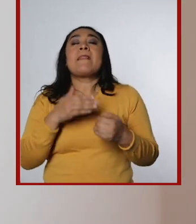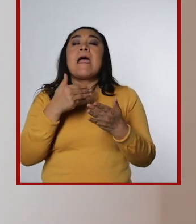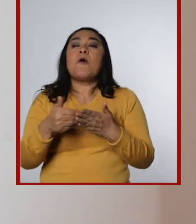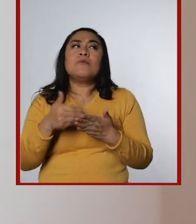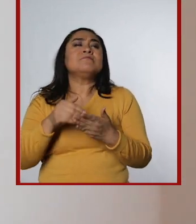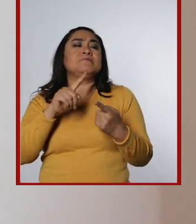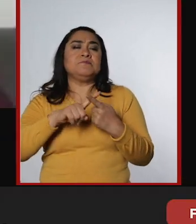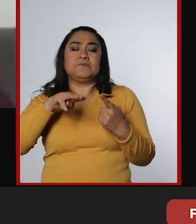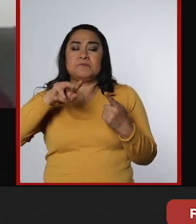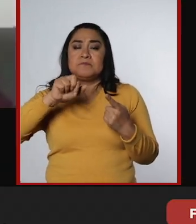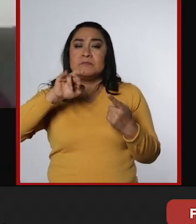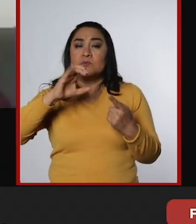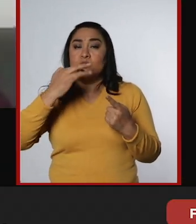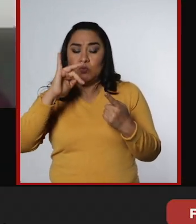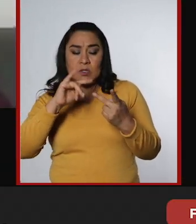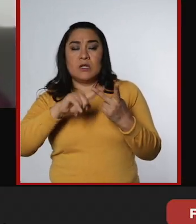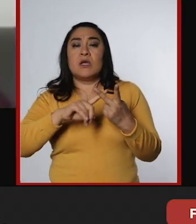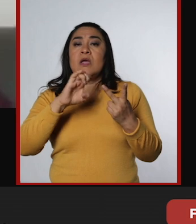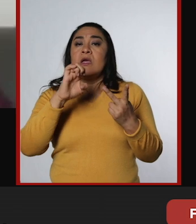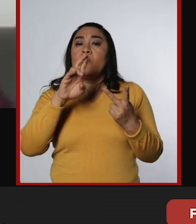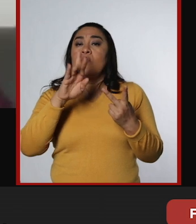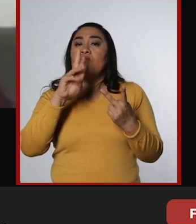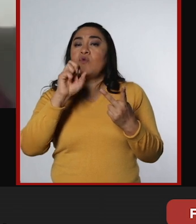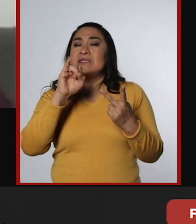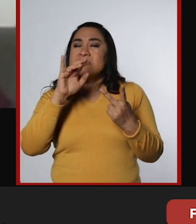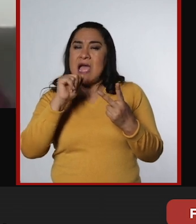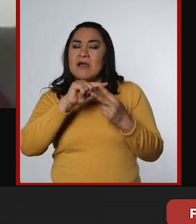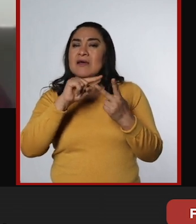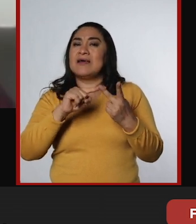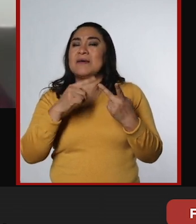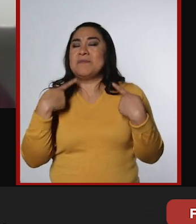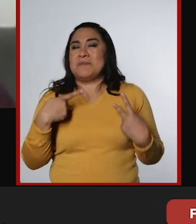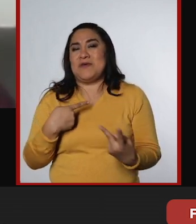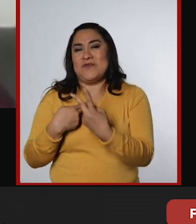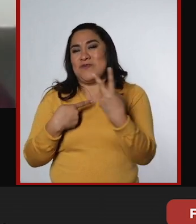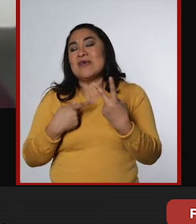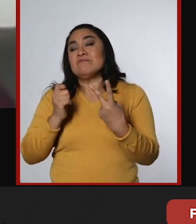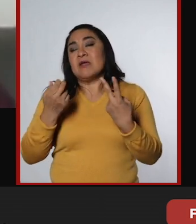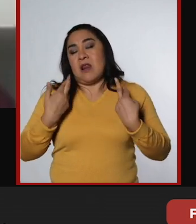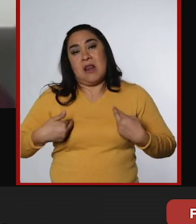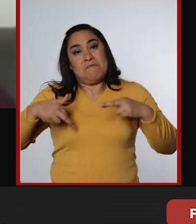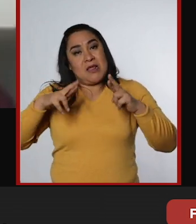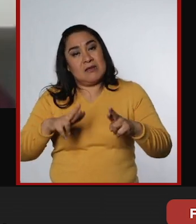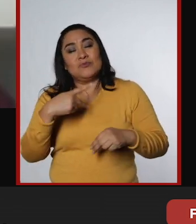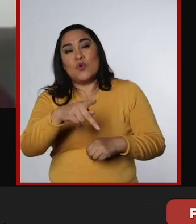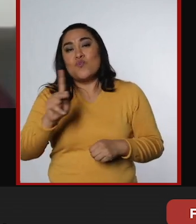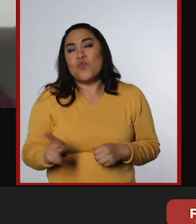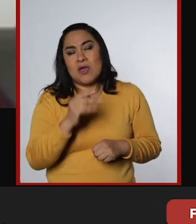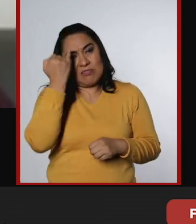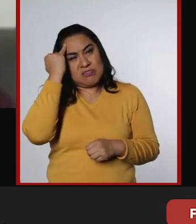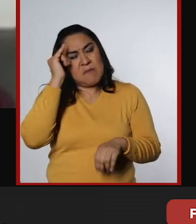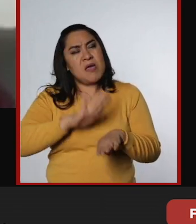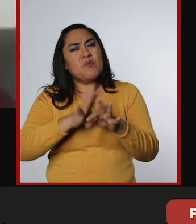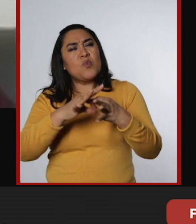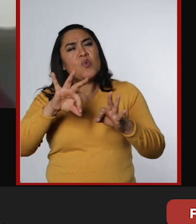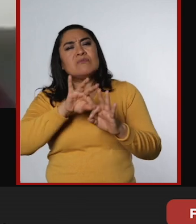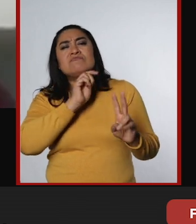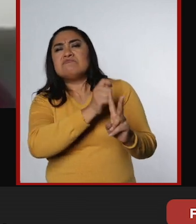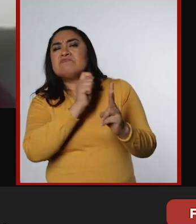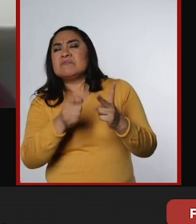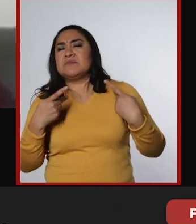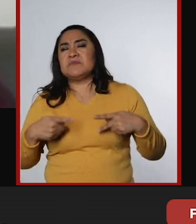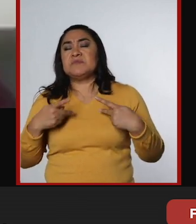mencionar algunos, en la representatividad de los pueblos indígenas? Sí, muy oportuna porque estamos rumbo a una